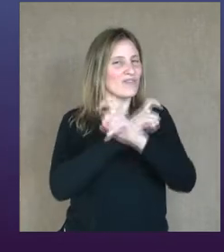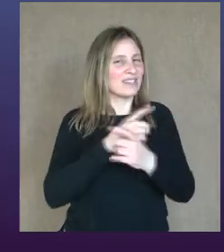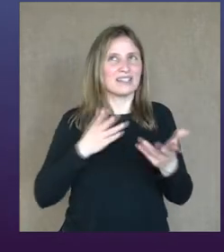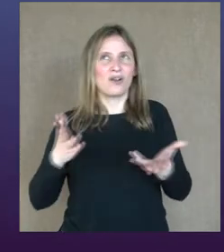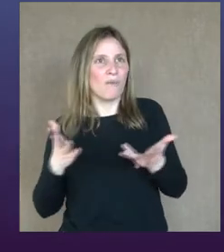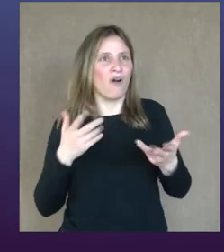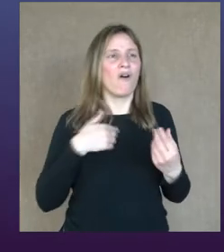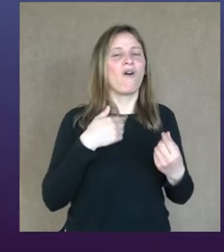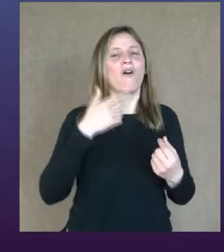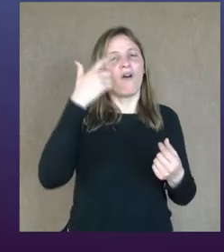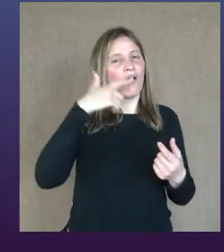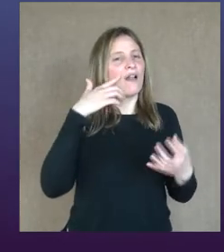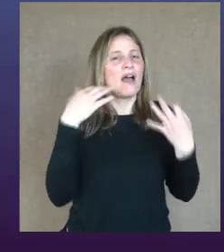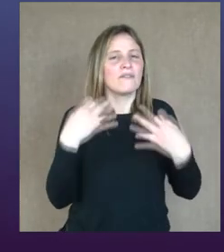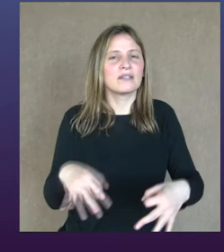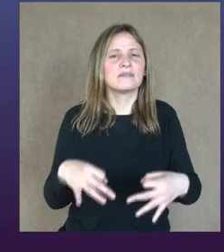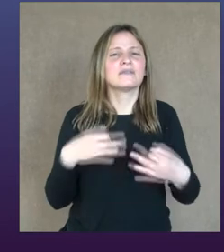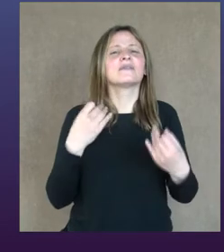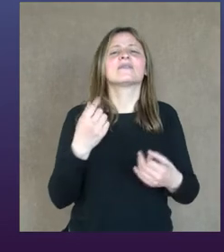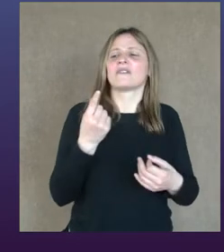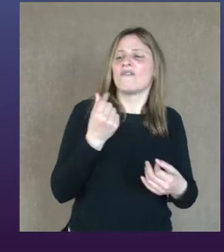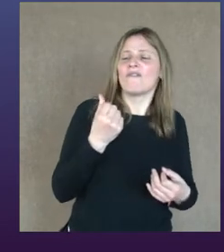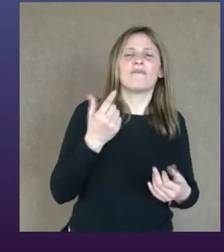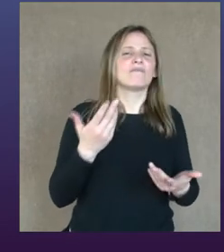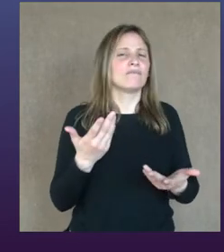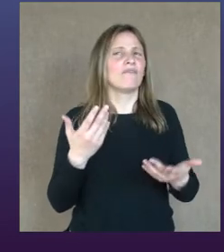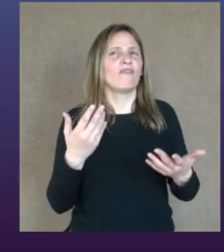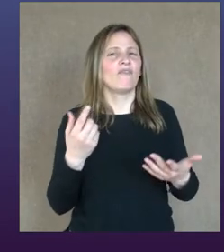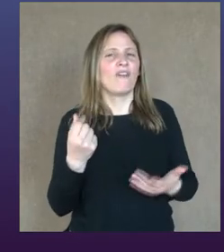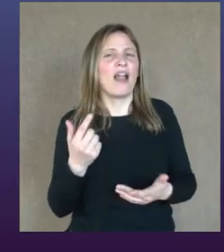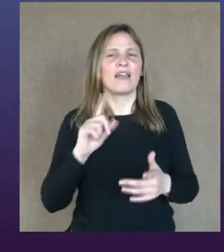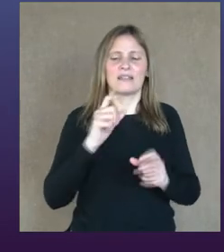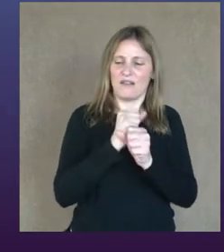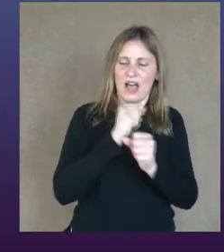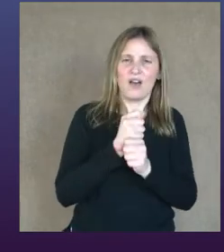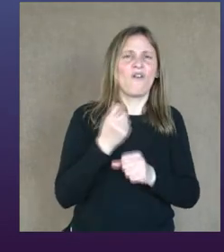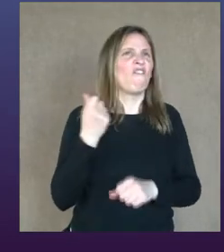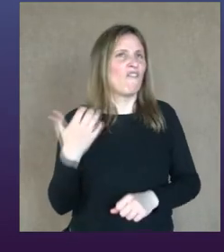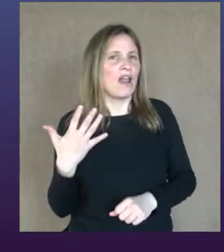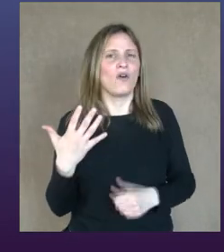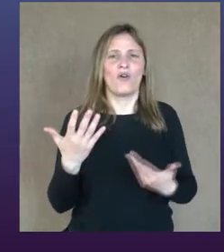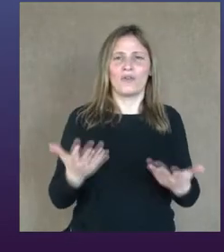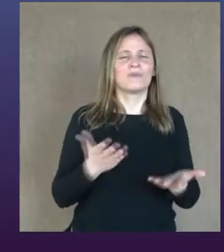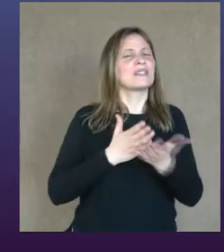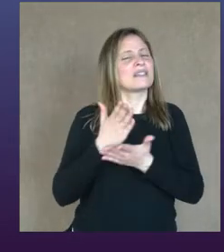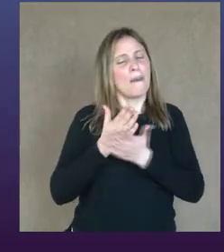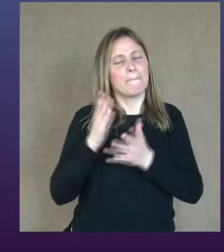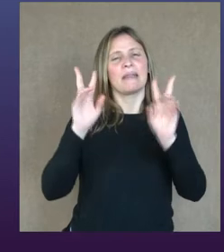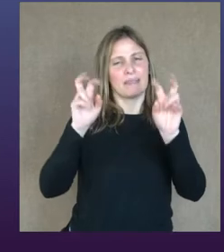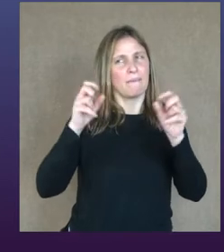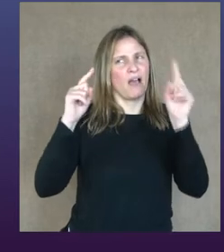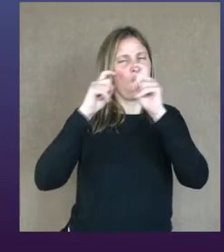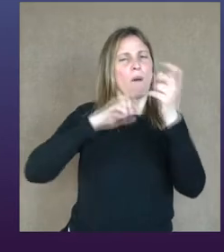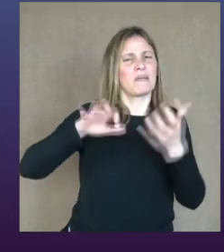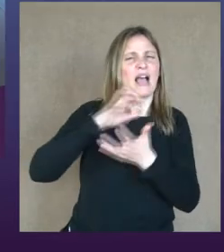es muy difícil. Nosotros disfrutar cuánto vale nuestro trabajo, qué valor tenemos. Para mí siempre ha sido un tema